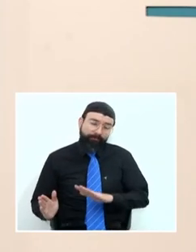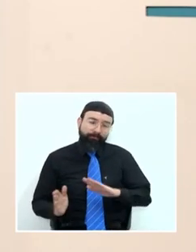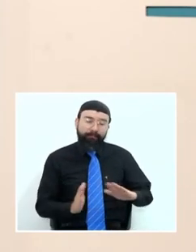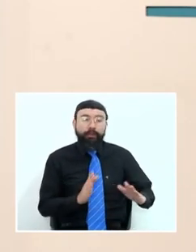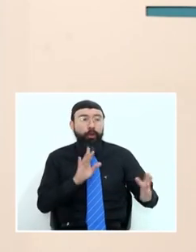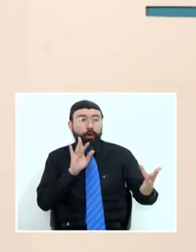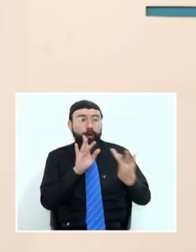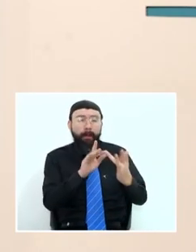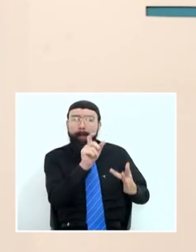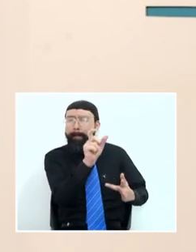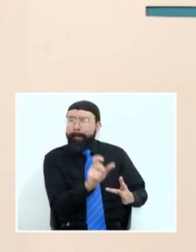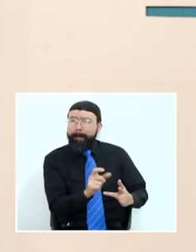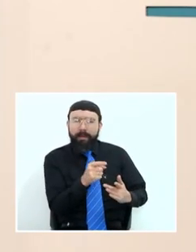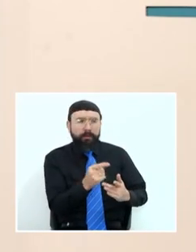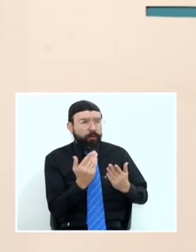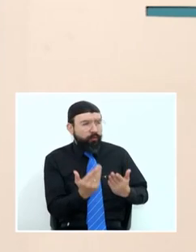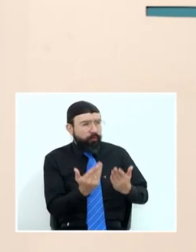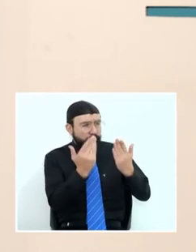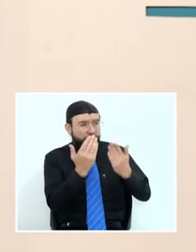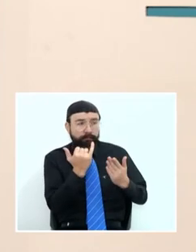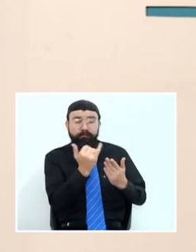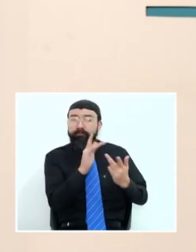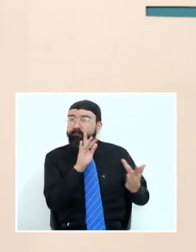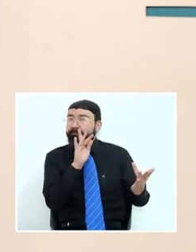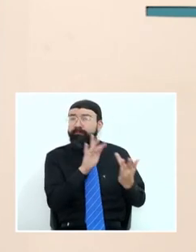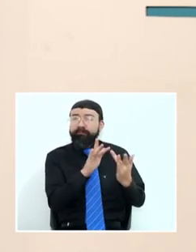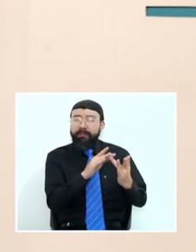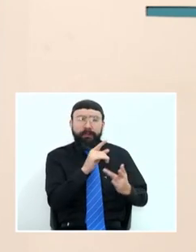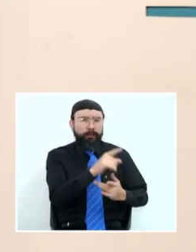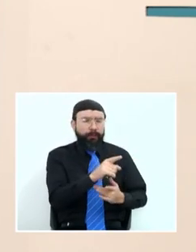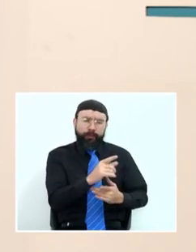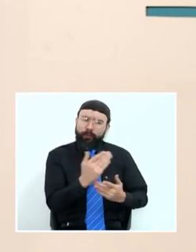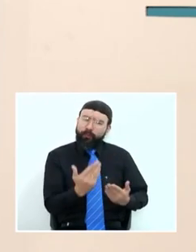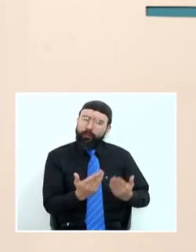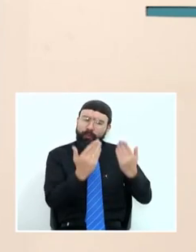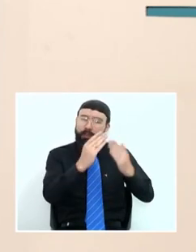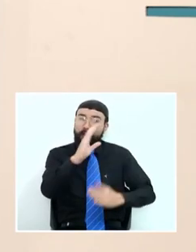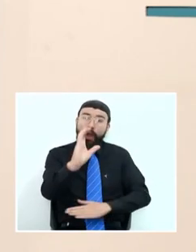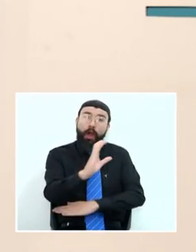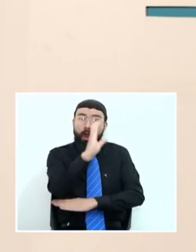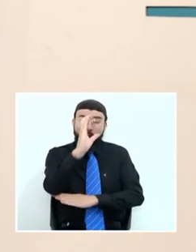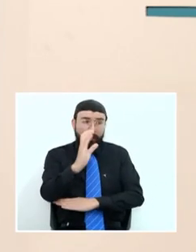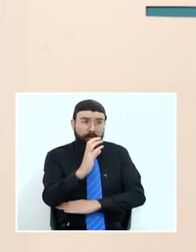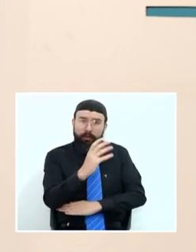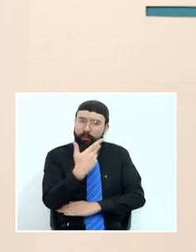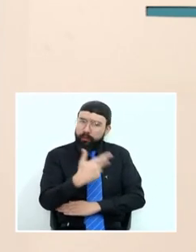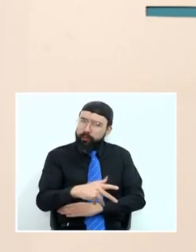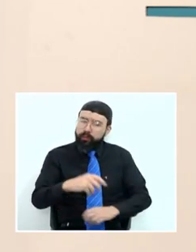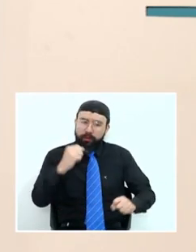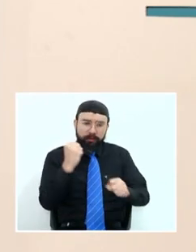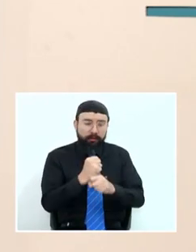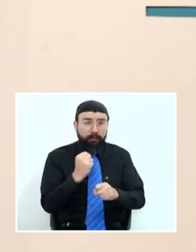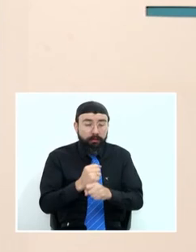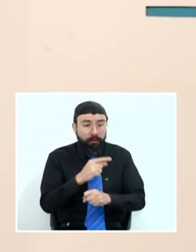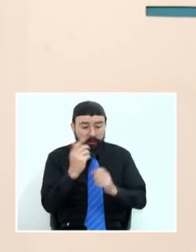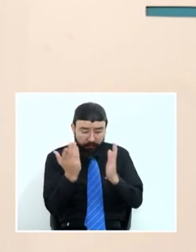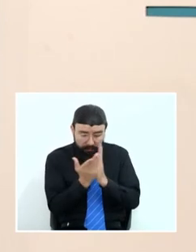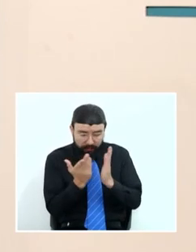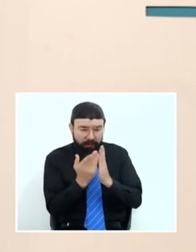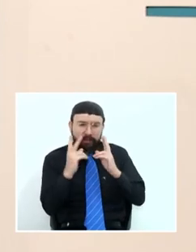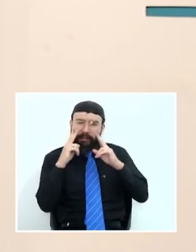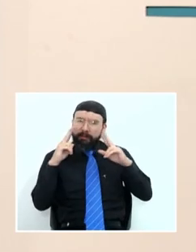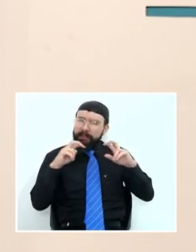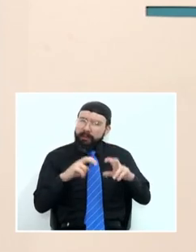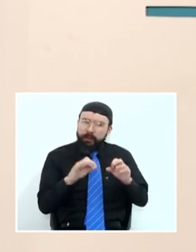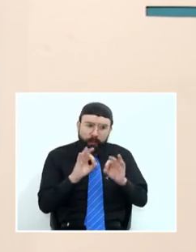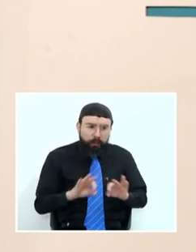una persona que ha sido un pionero en Colombia de labores educativas y de investigación muy grandes, como